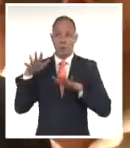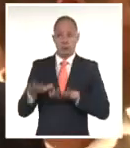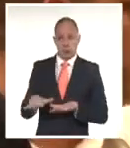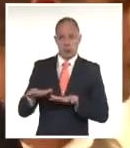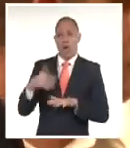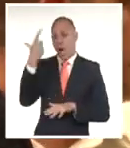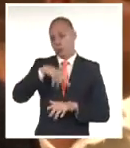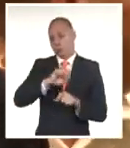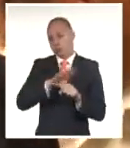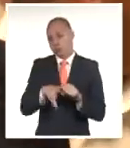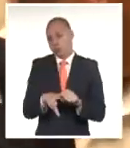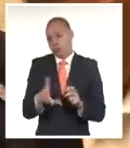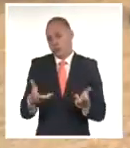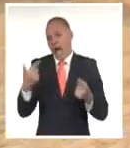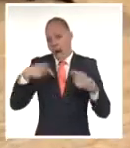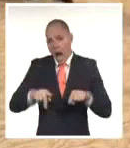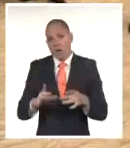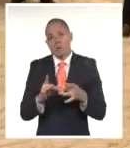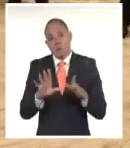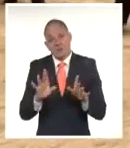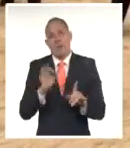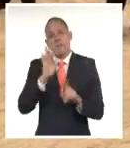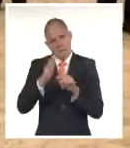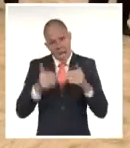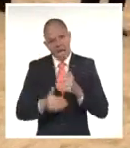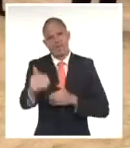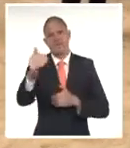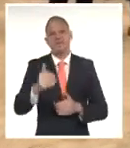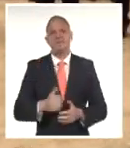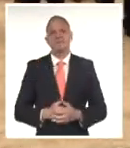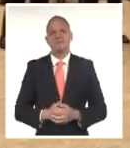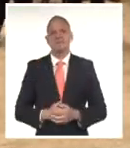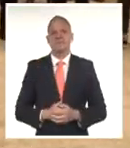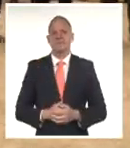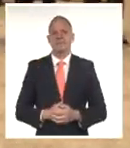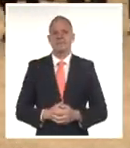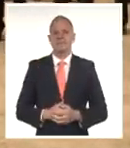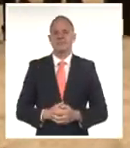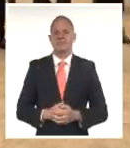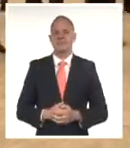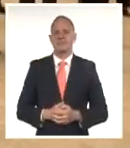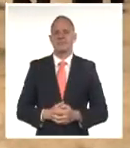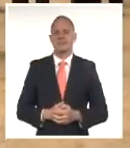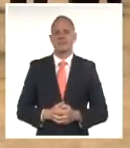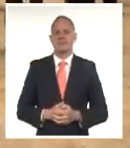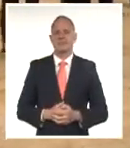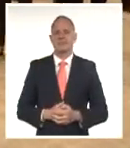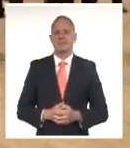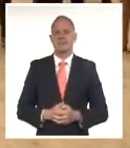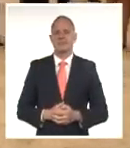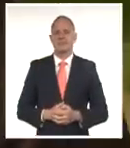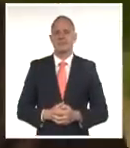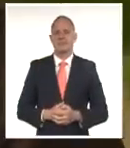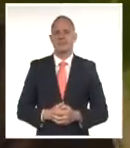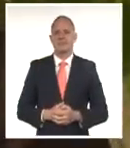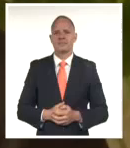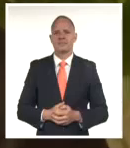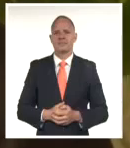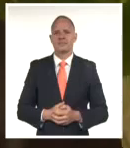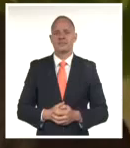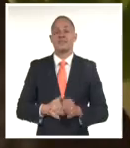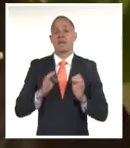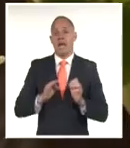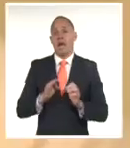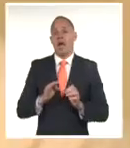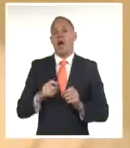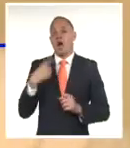debido a la pandemia, no se había podido desarrollar la feria. La otra razón de enorme significación tiene que ver mucho con ustedes, y es la apuesta que ustedes